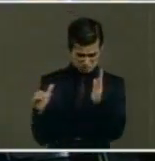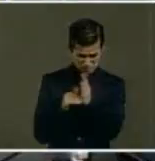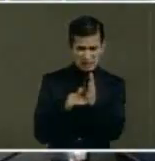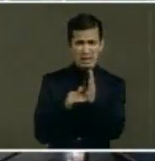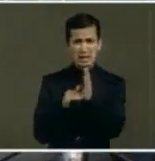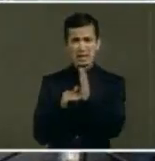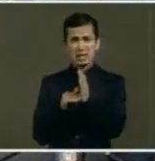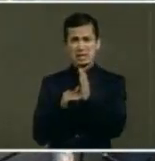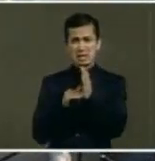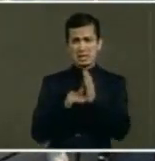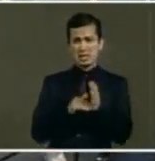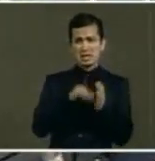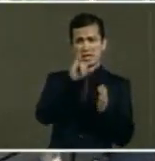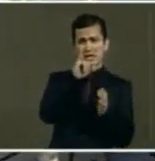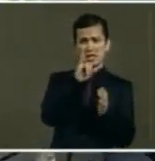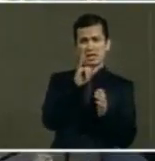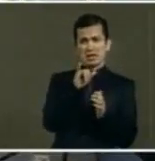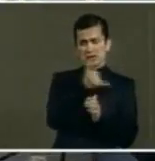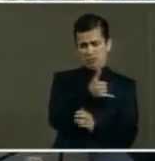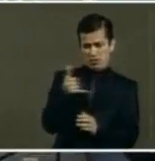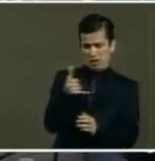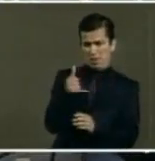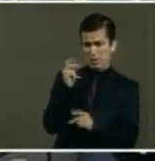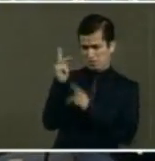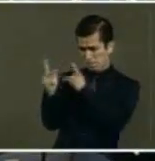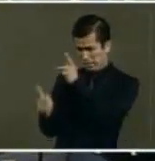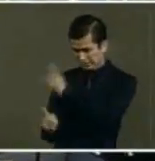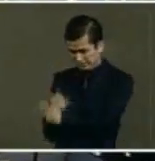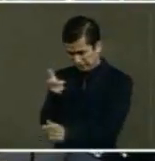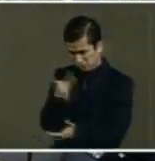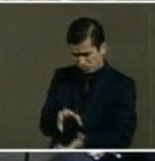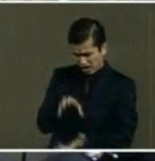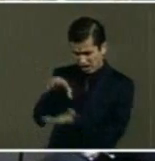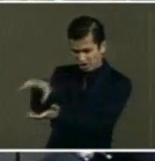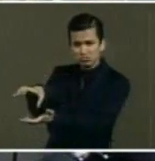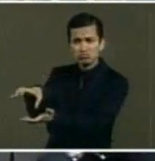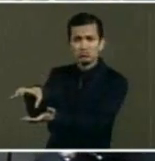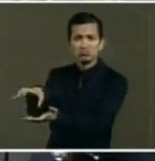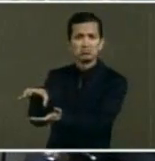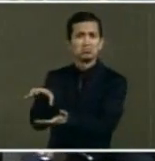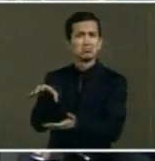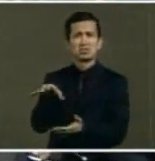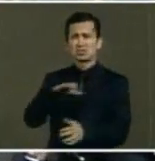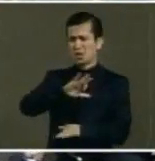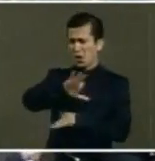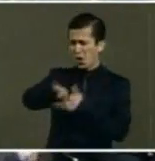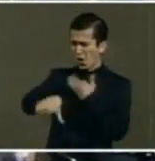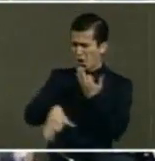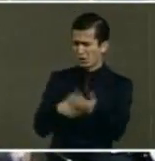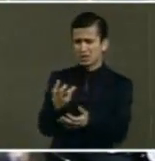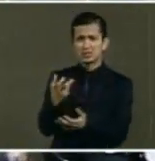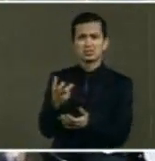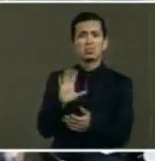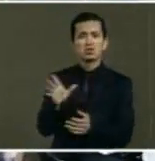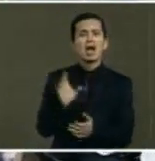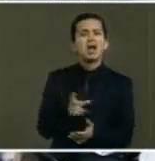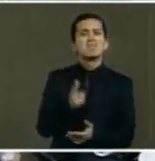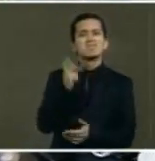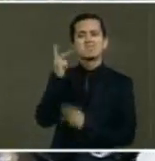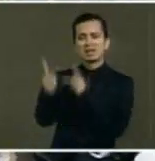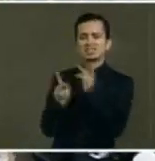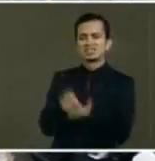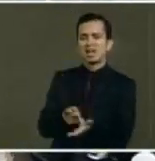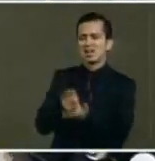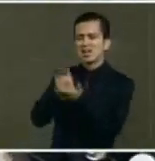que otorga el Infonavit, por ejemplo, todas las hipotecas del Infonavit ya son hipotecas verdes, es decir,